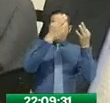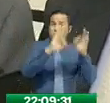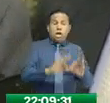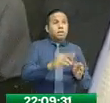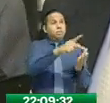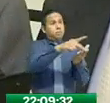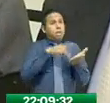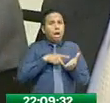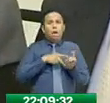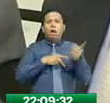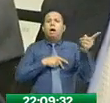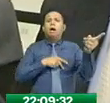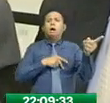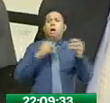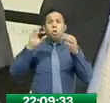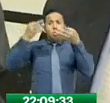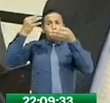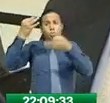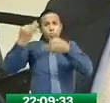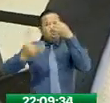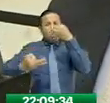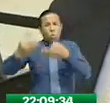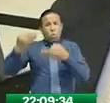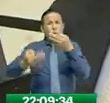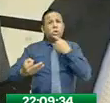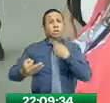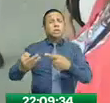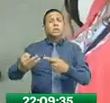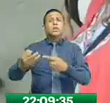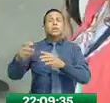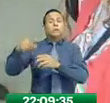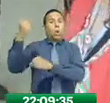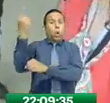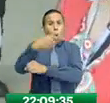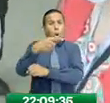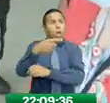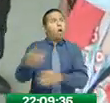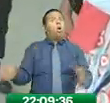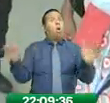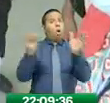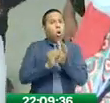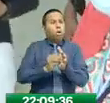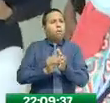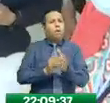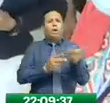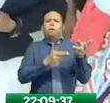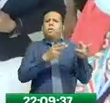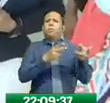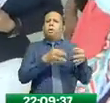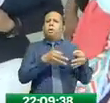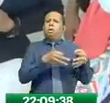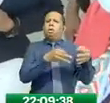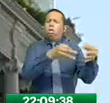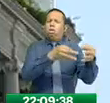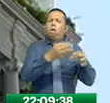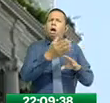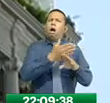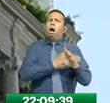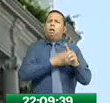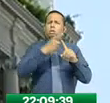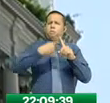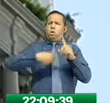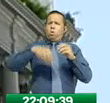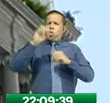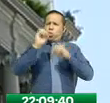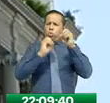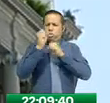del IVA, el juez dispuso que no se vuelva a repetir este hecho. Estamos hablando de valores a devolver por el IVA desde el mes de octubre de